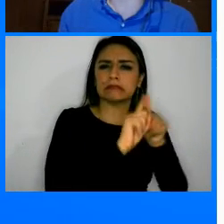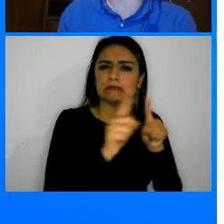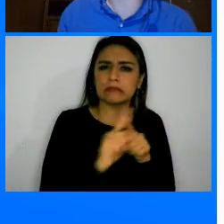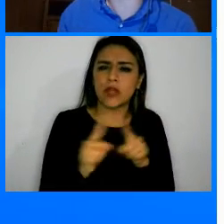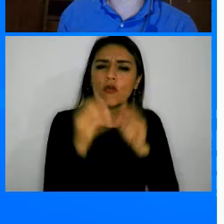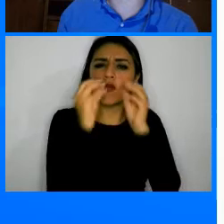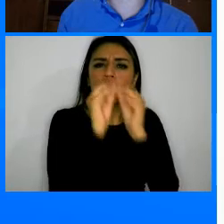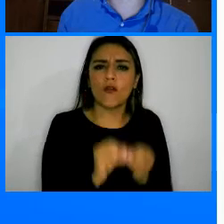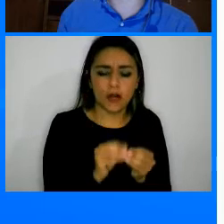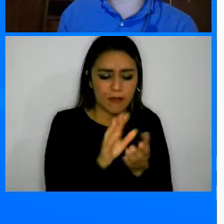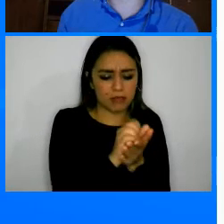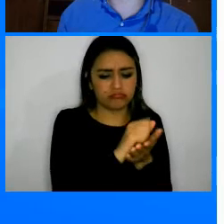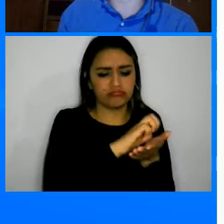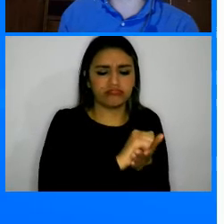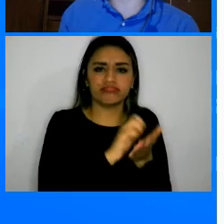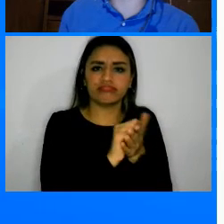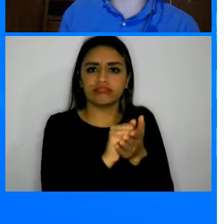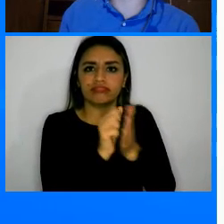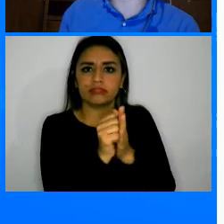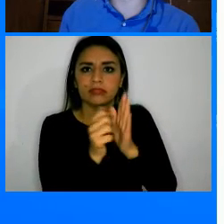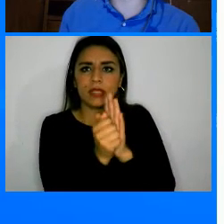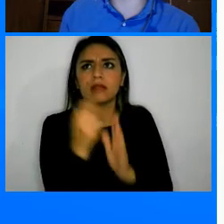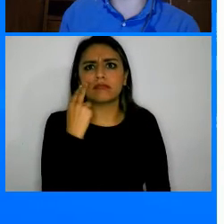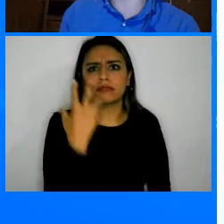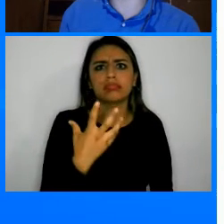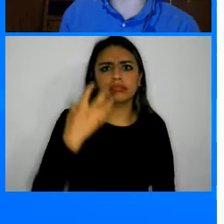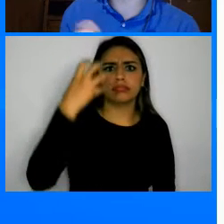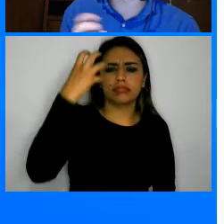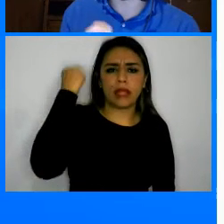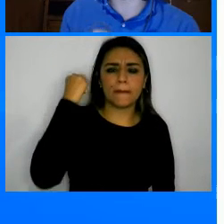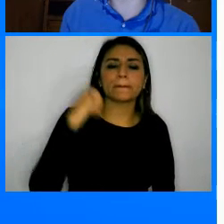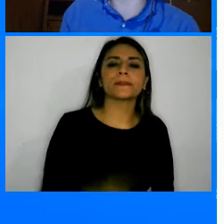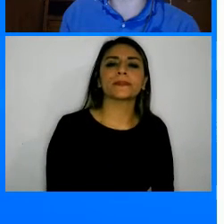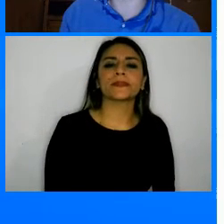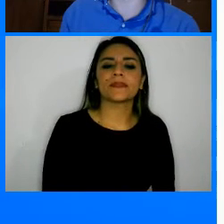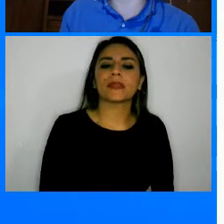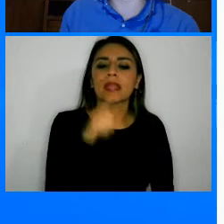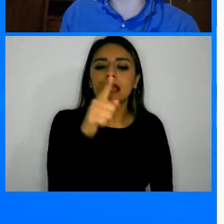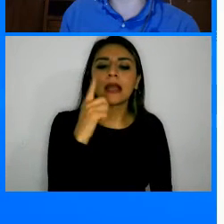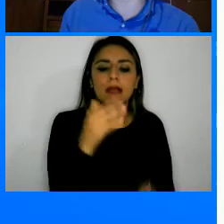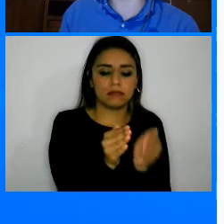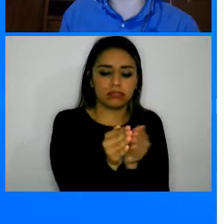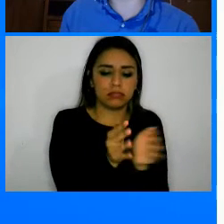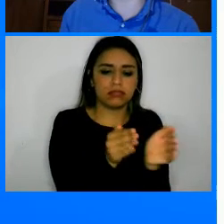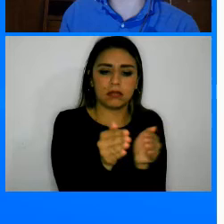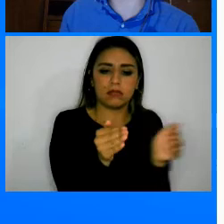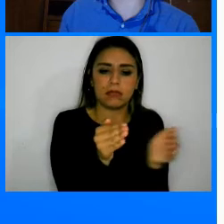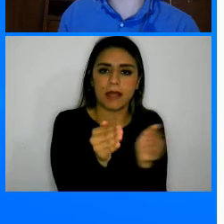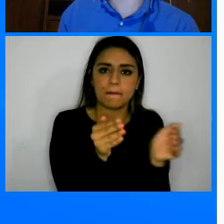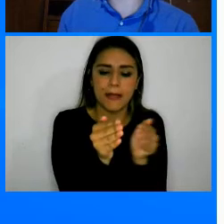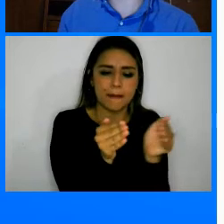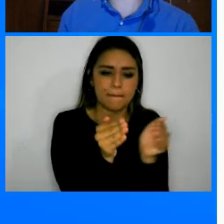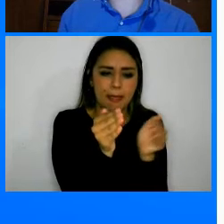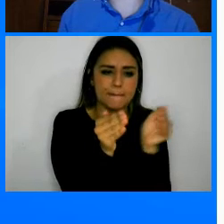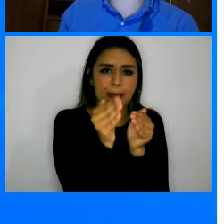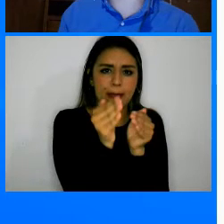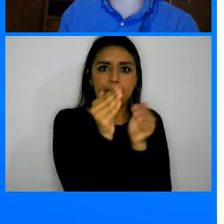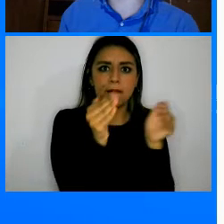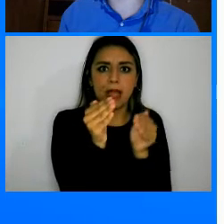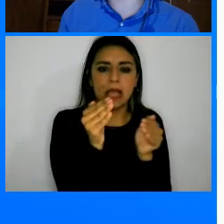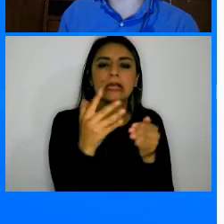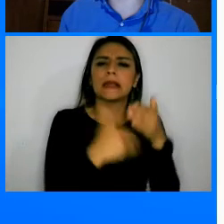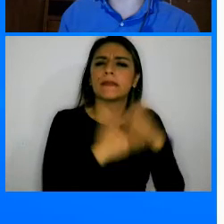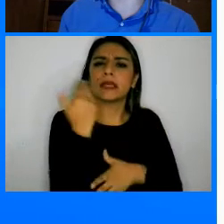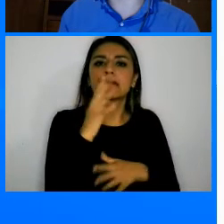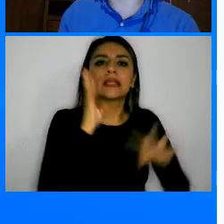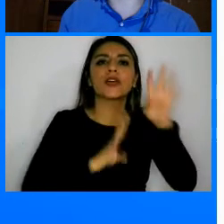de modelado en el pasado precolombino. Esta que estamos viendo en la animación se llama de rollo para hacer recipientes. Y luego se empieza a